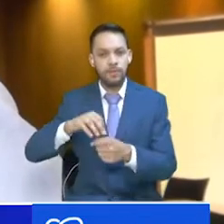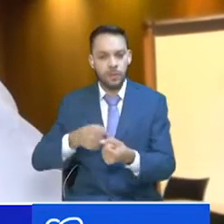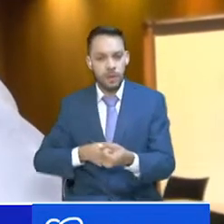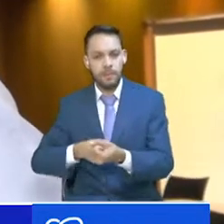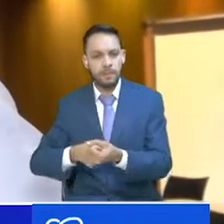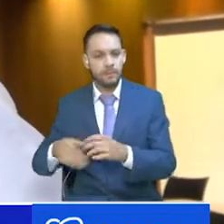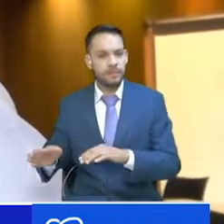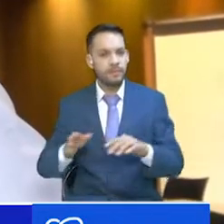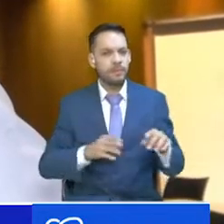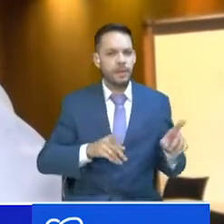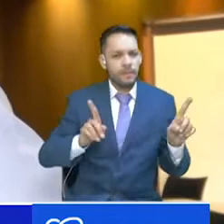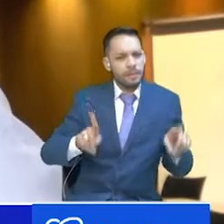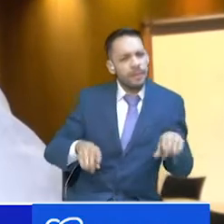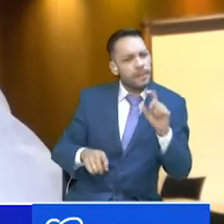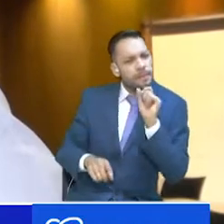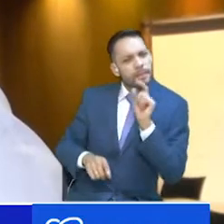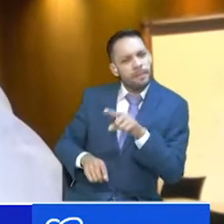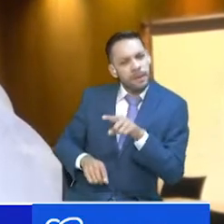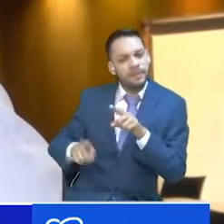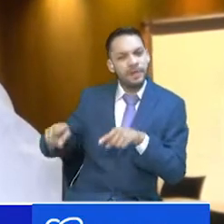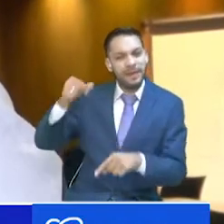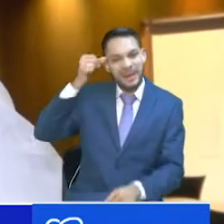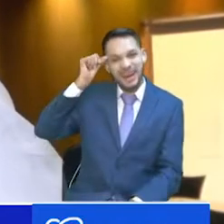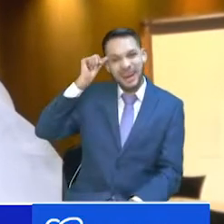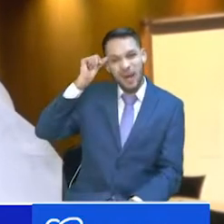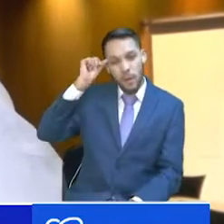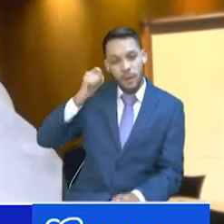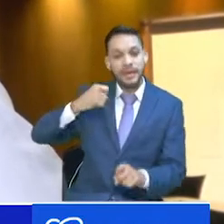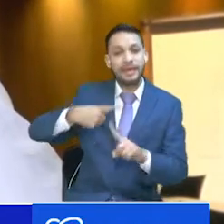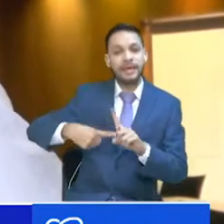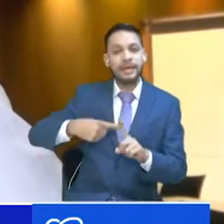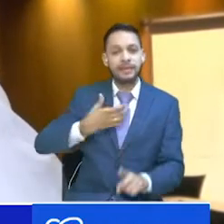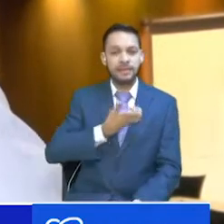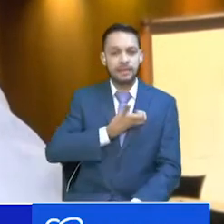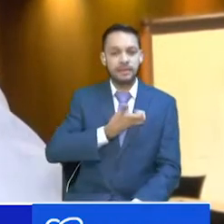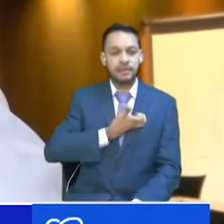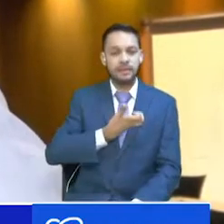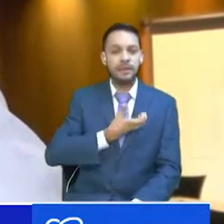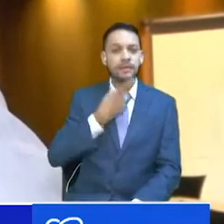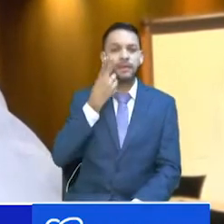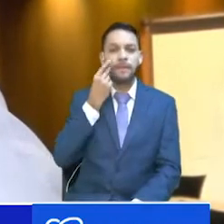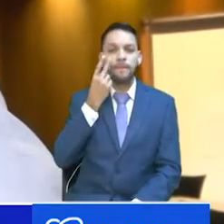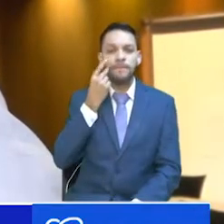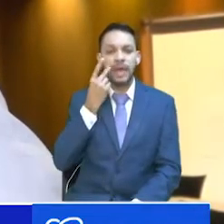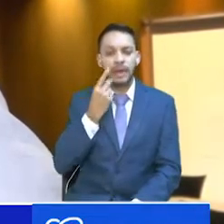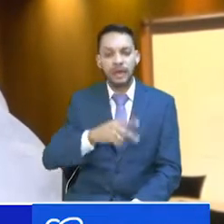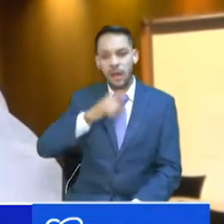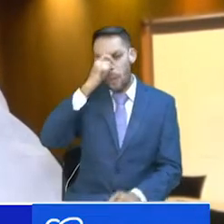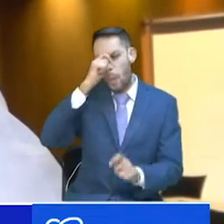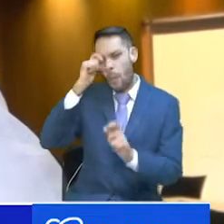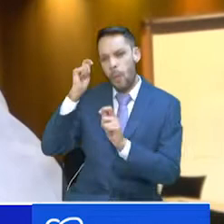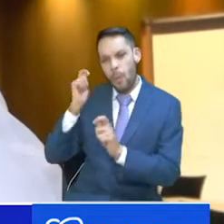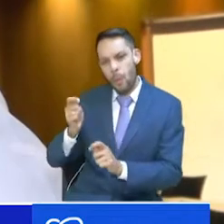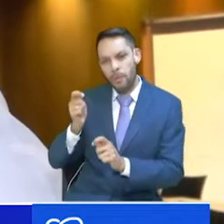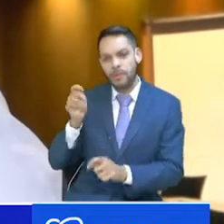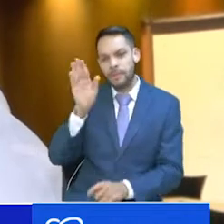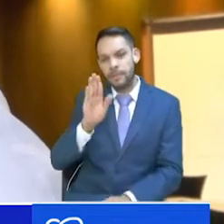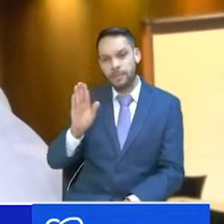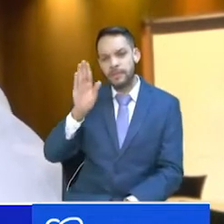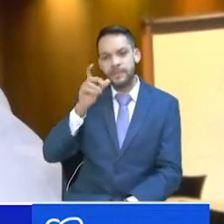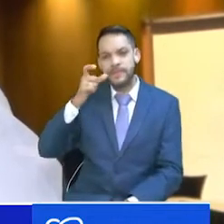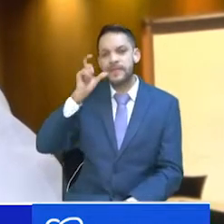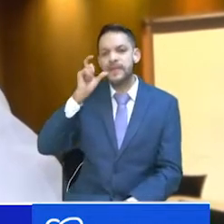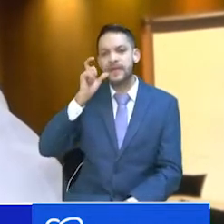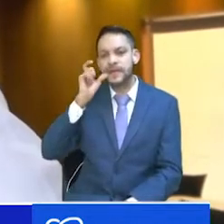preguntarle por esto mucha gente se acuerda el juan pablo gallo ex alcalde de la ciudad de pereira pero eso fue un reconocimiento además en el departamento de caldas en el